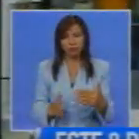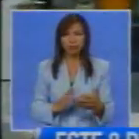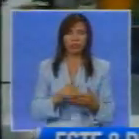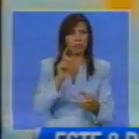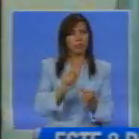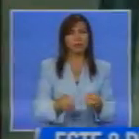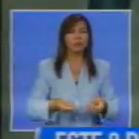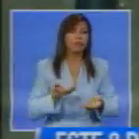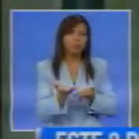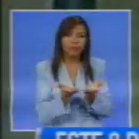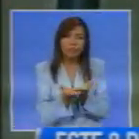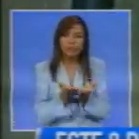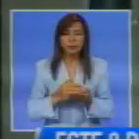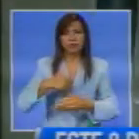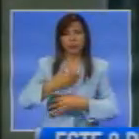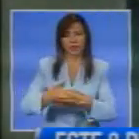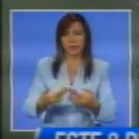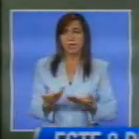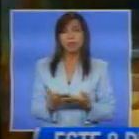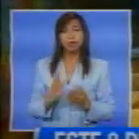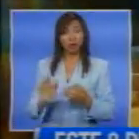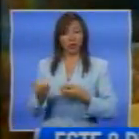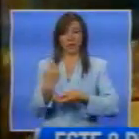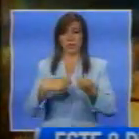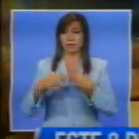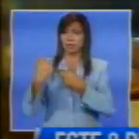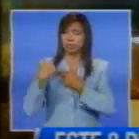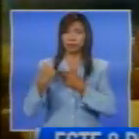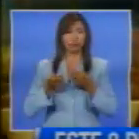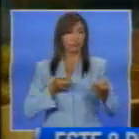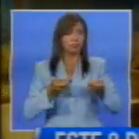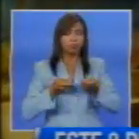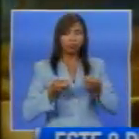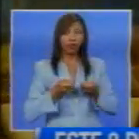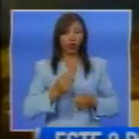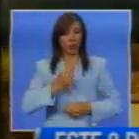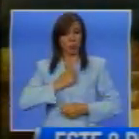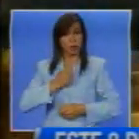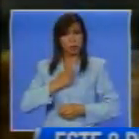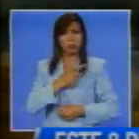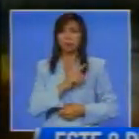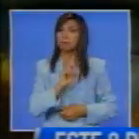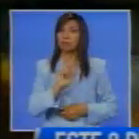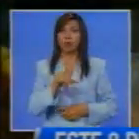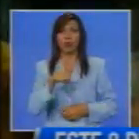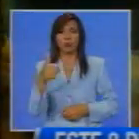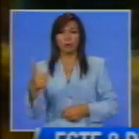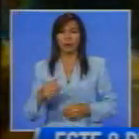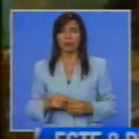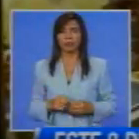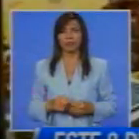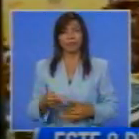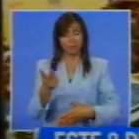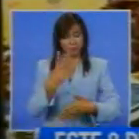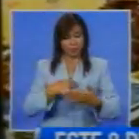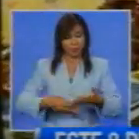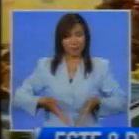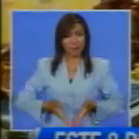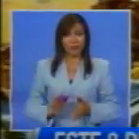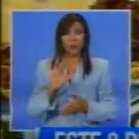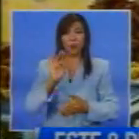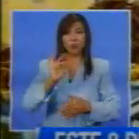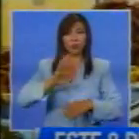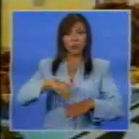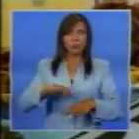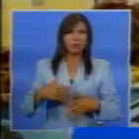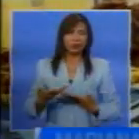a la clientela y la que lleva las riendas del negocio, aunque no sea la dueña. Yo quedé sola cuando mi hijo tenía 8 meses de nacida. Me tocó